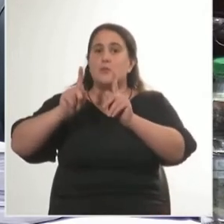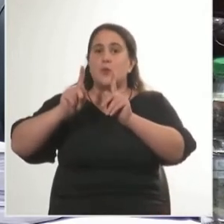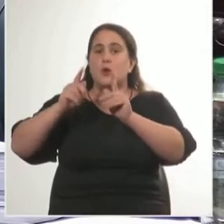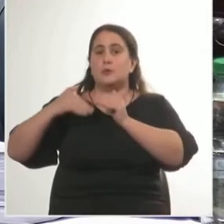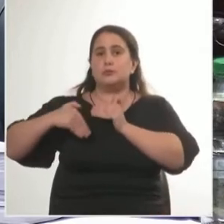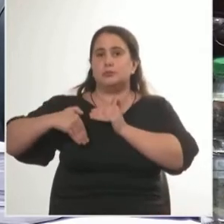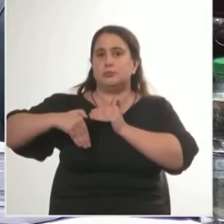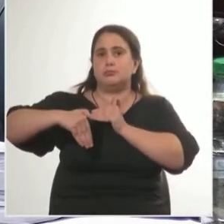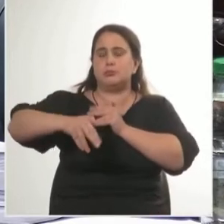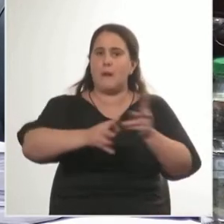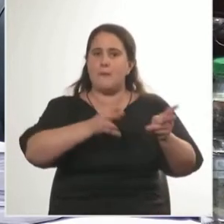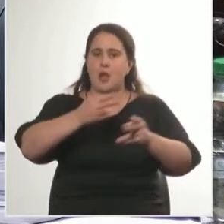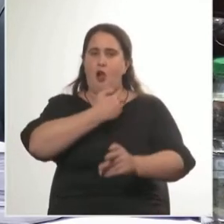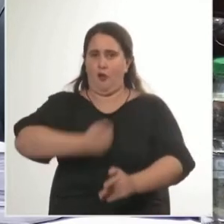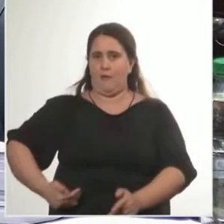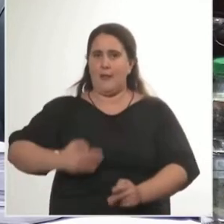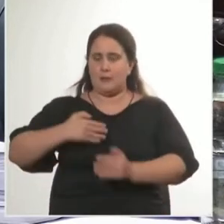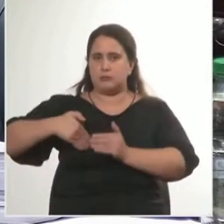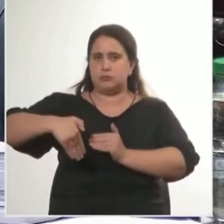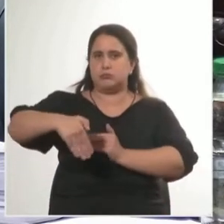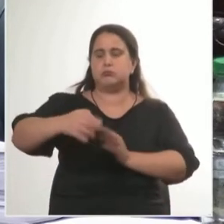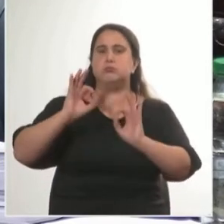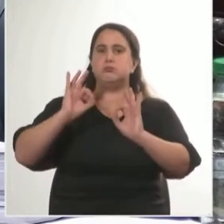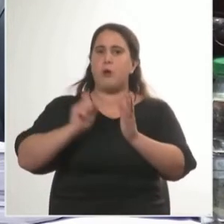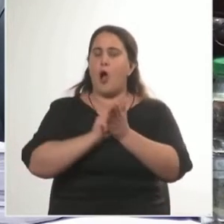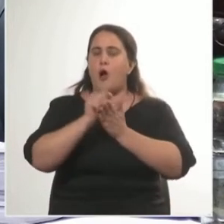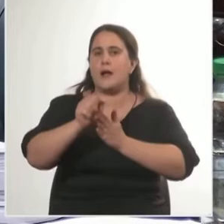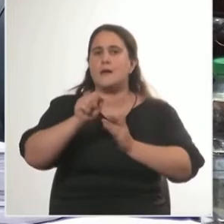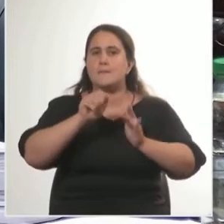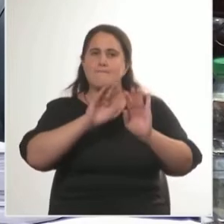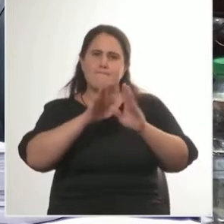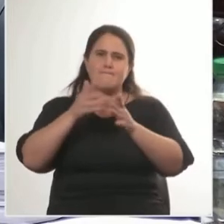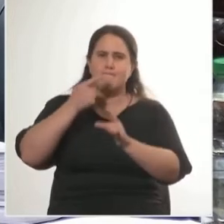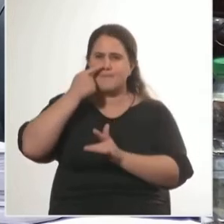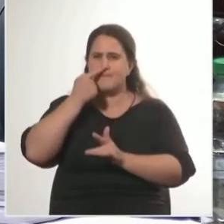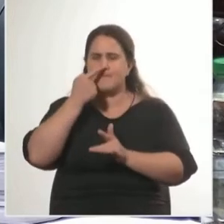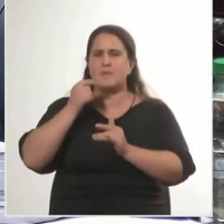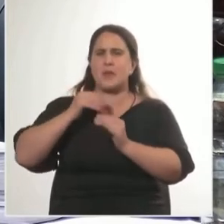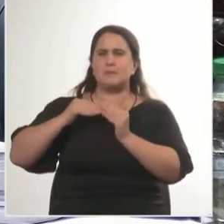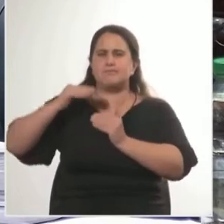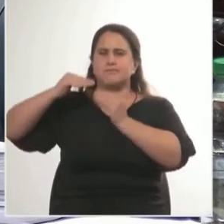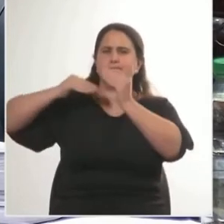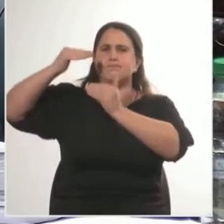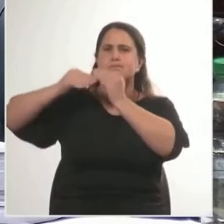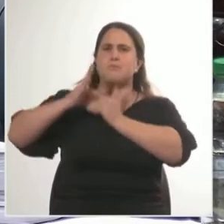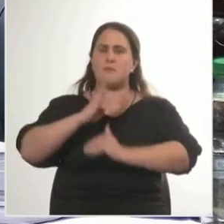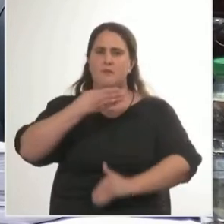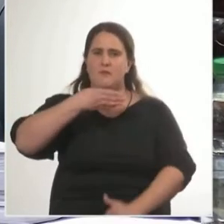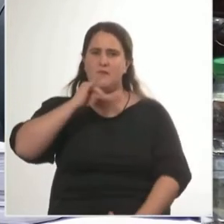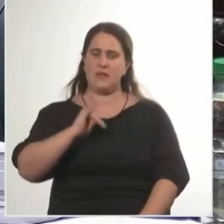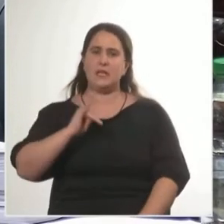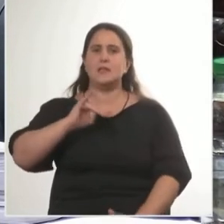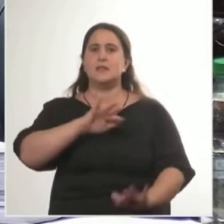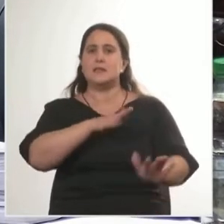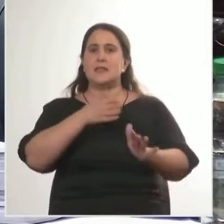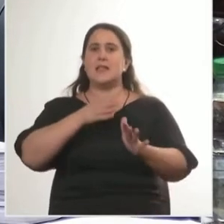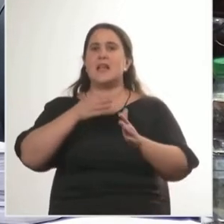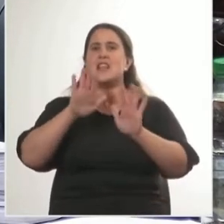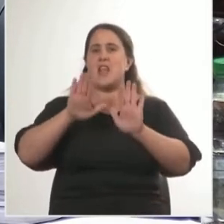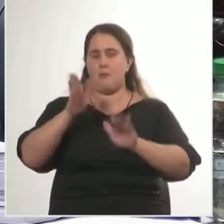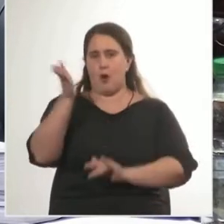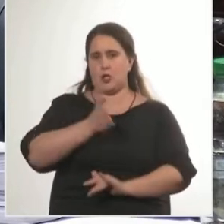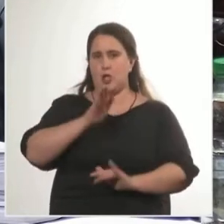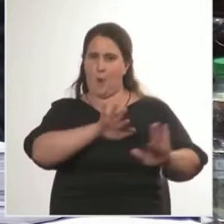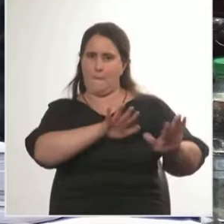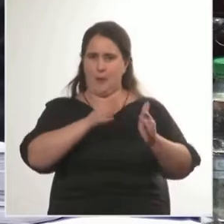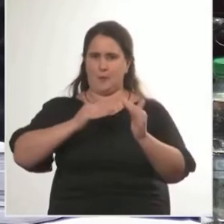todo este periodo de gobierno, la estimación del crecimiento del producto va a estar en órdenes del